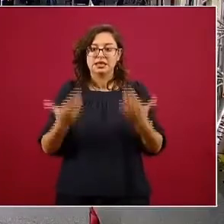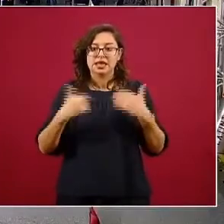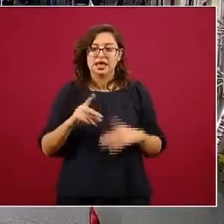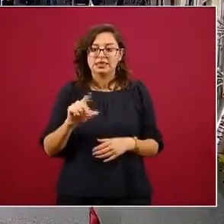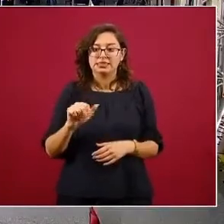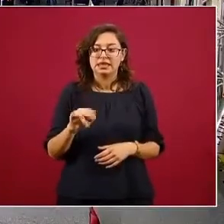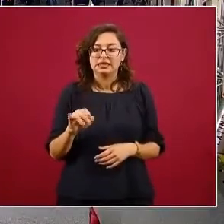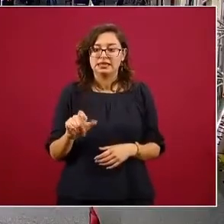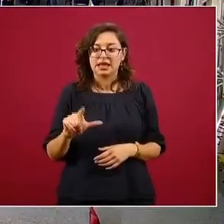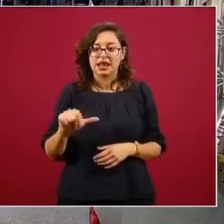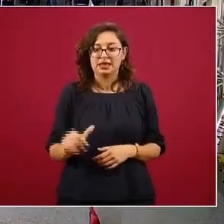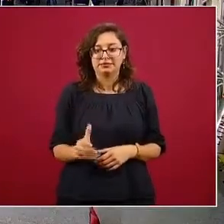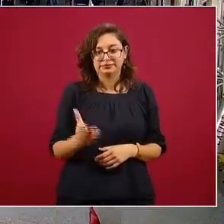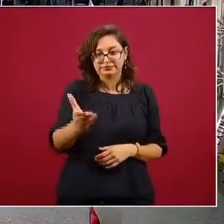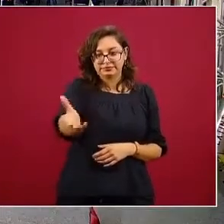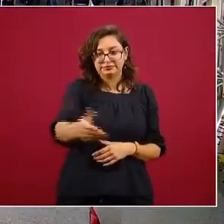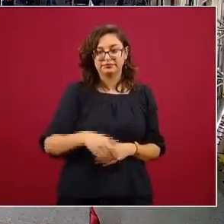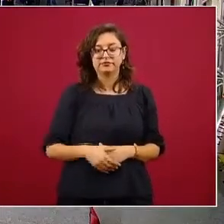Pastrana, pie de página.